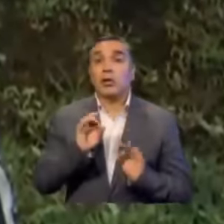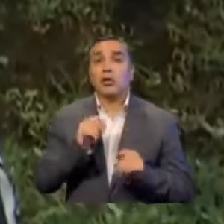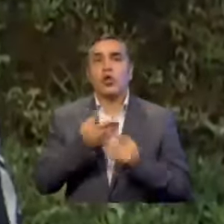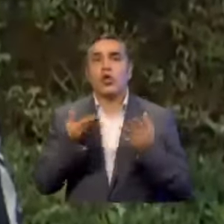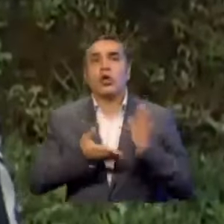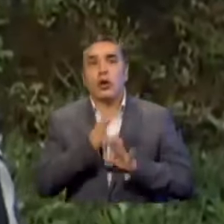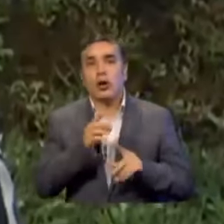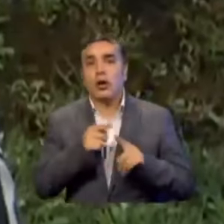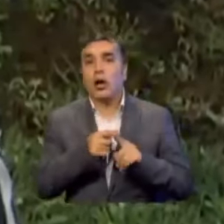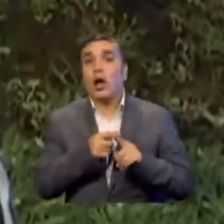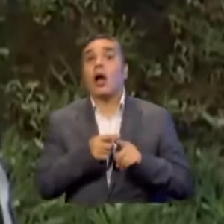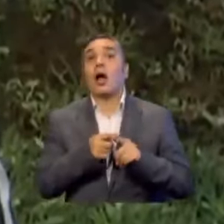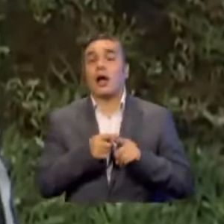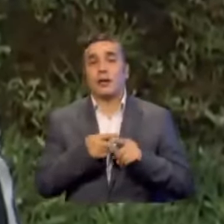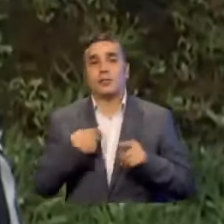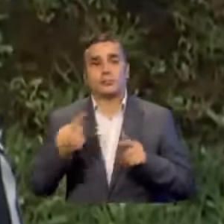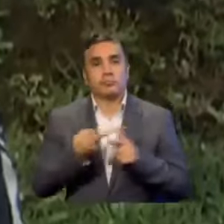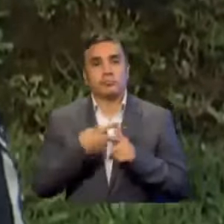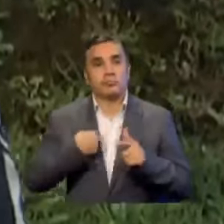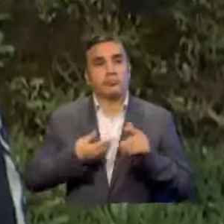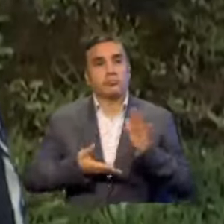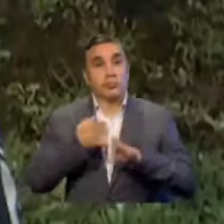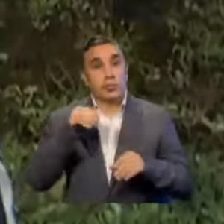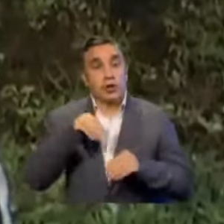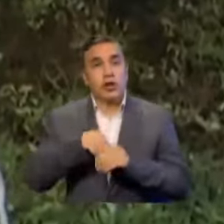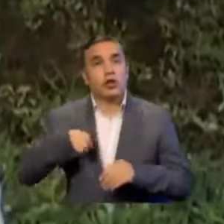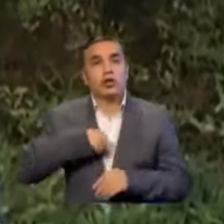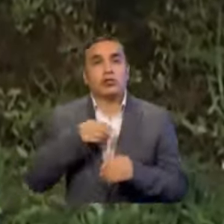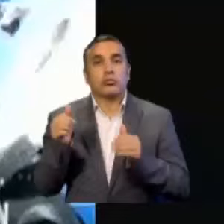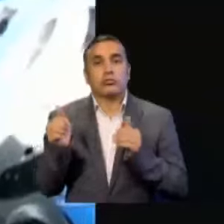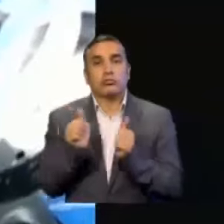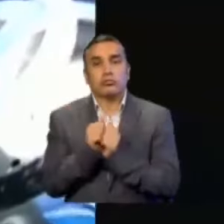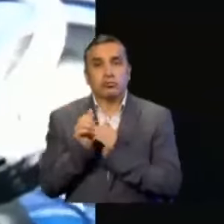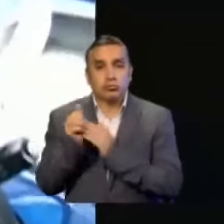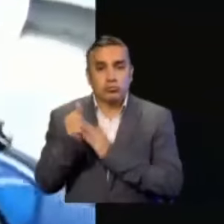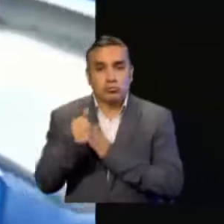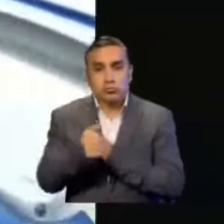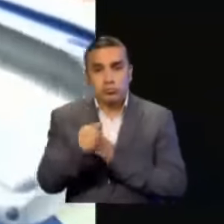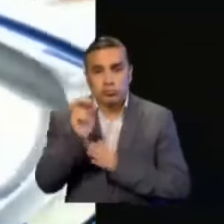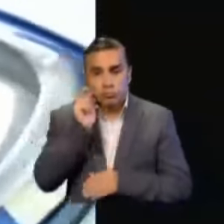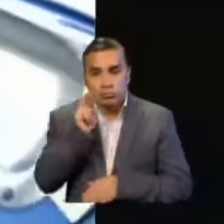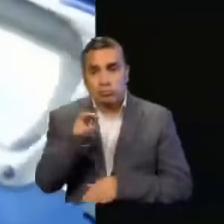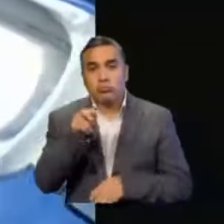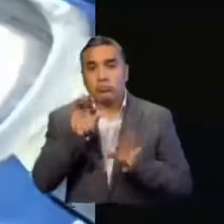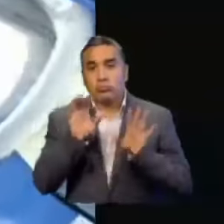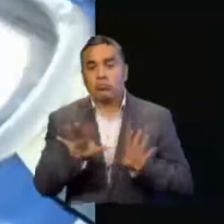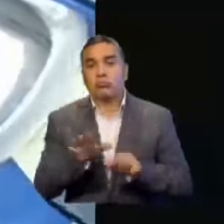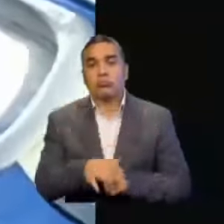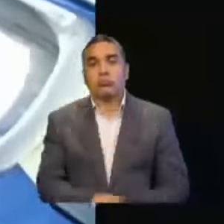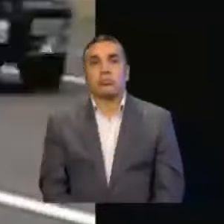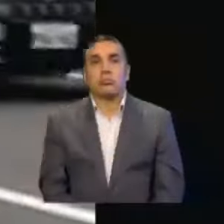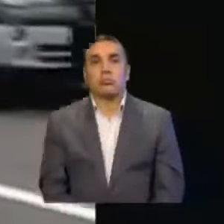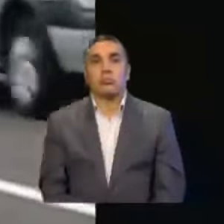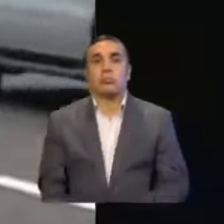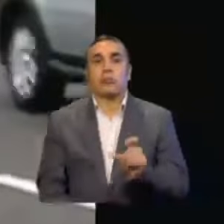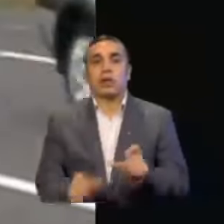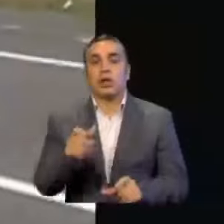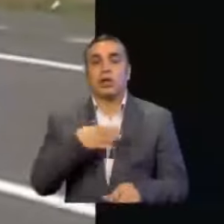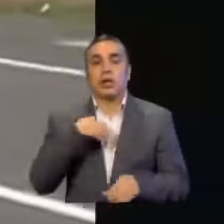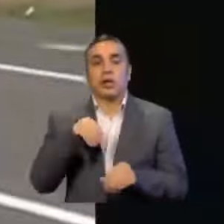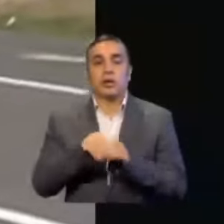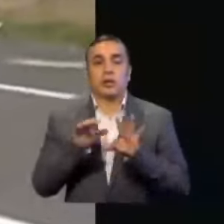frecuencia, el bus se escoltó hasta verificar a dónde iba a avanzar. Tiene que avanzar donde haya servicio de transporte público para las personas que están